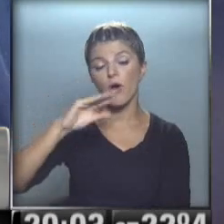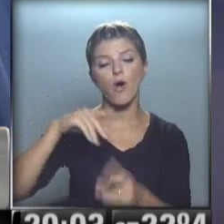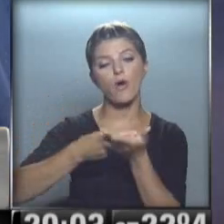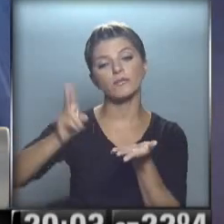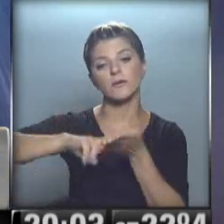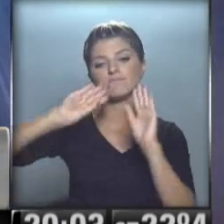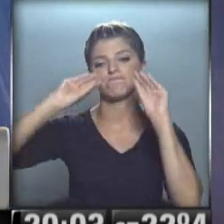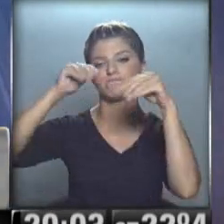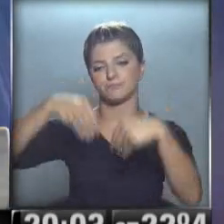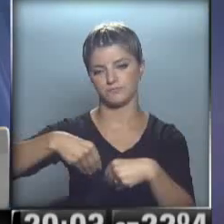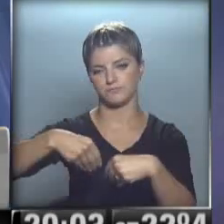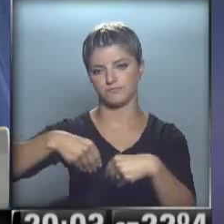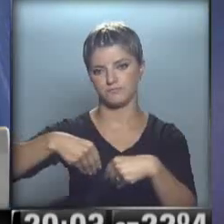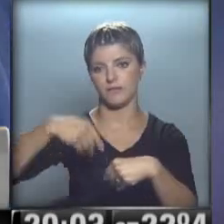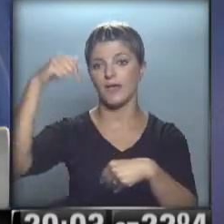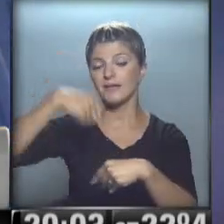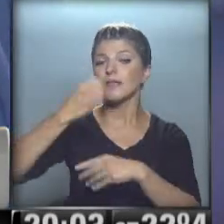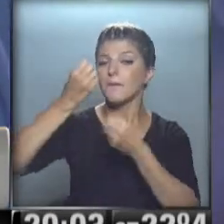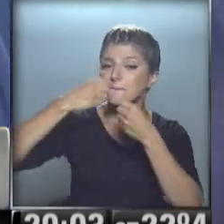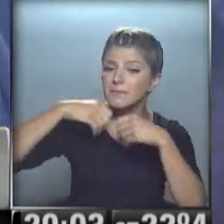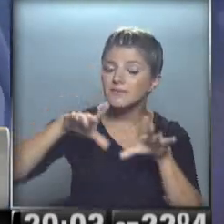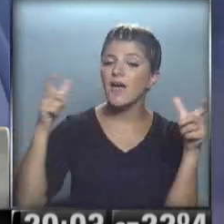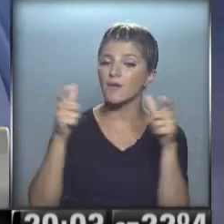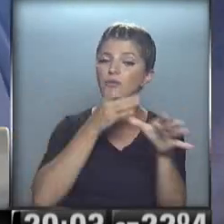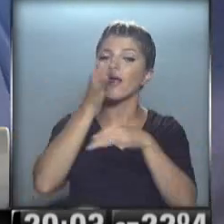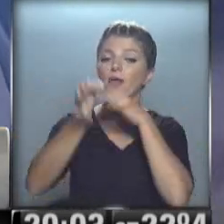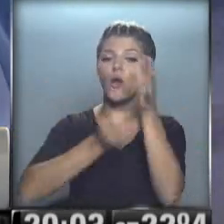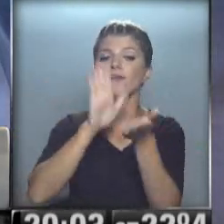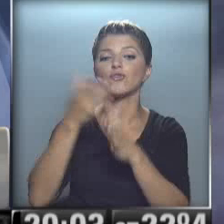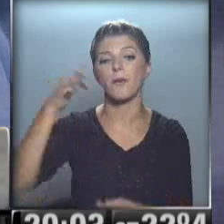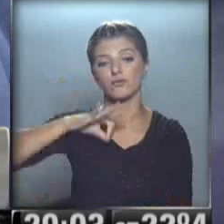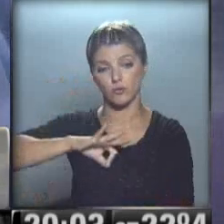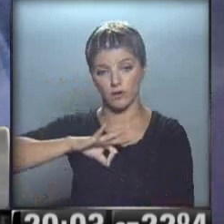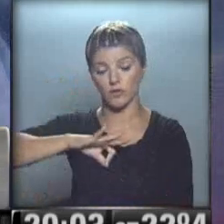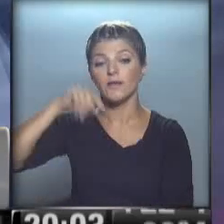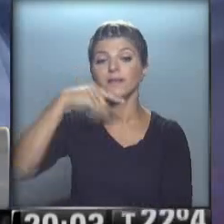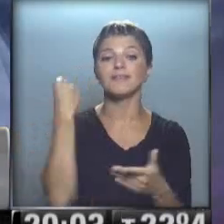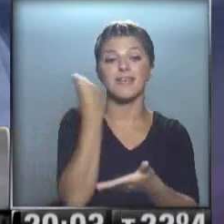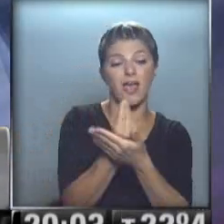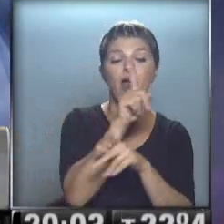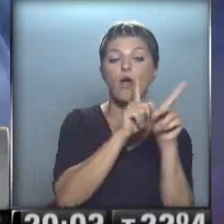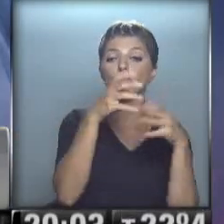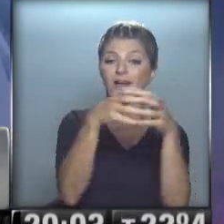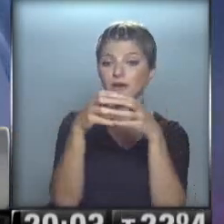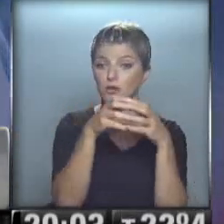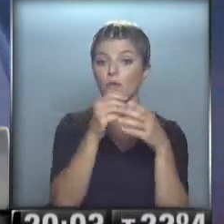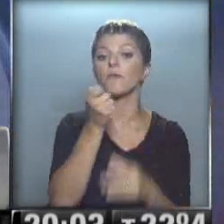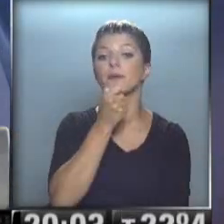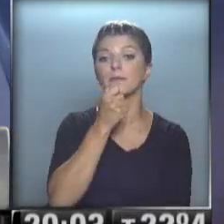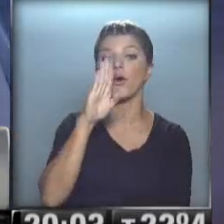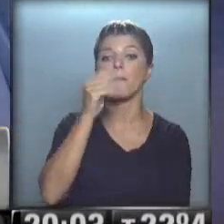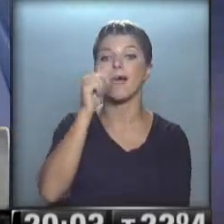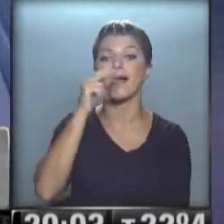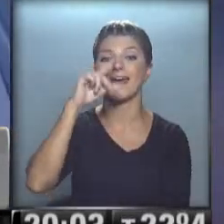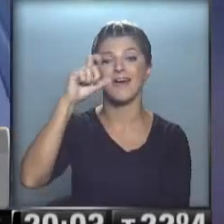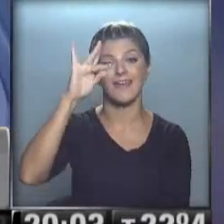esta reunión, esta apertura de paritarias. Los dirigentes gremiales, sobre todo si escuchamos la palabra de Roberto Baradel, el